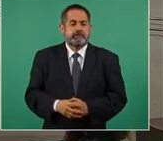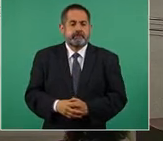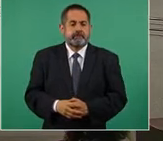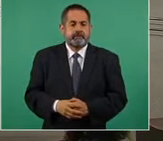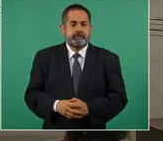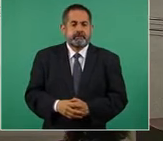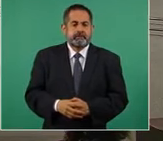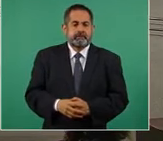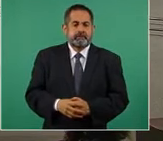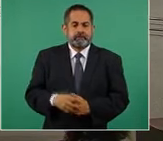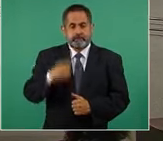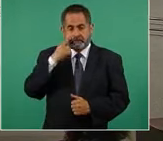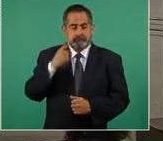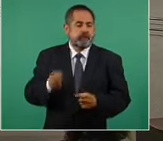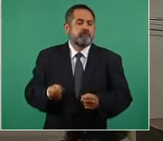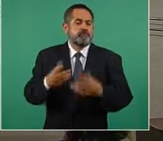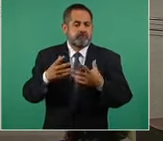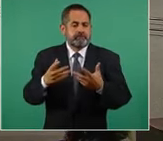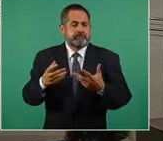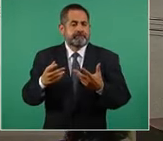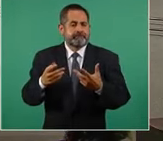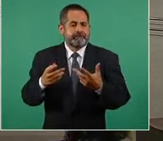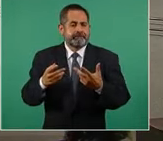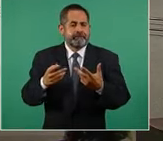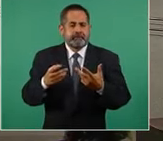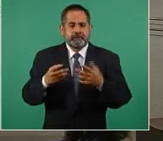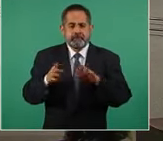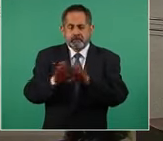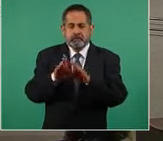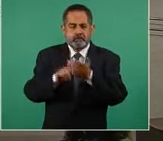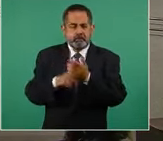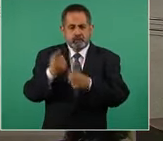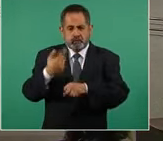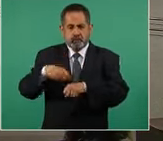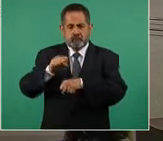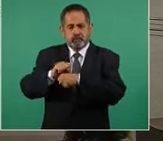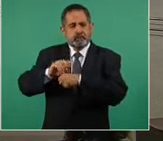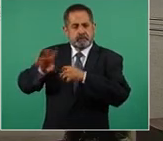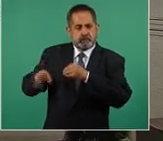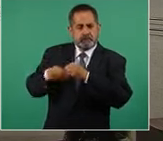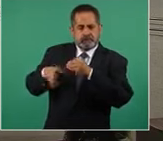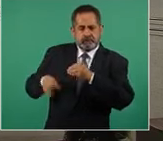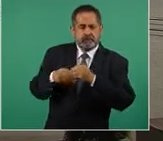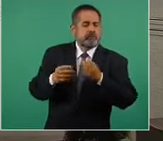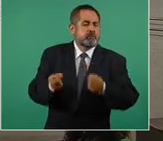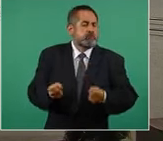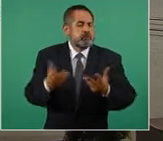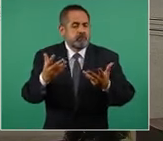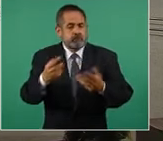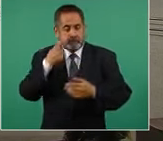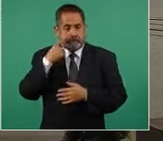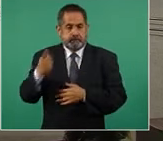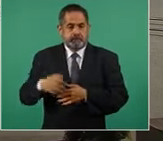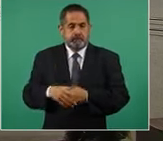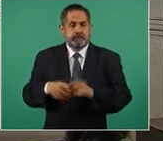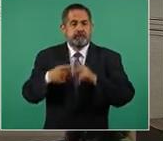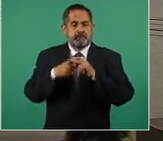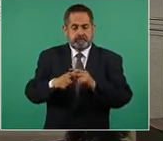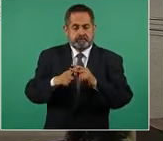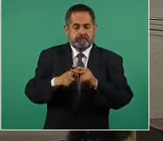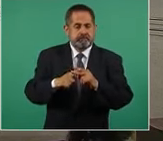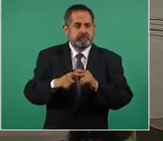los casos estimados que se presentan con agregación semanal. Vemos que abrimos la semana con una reducción de